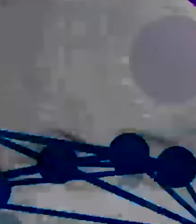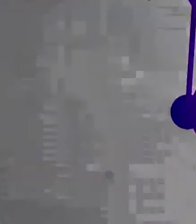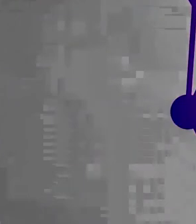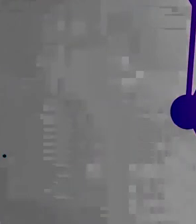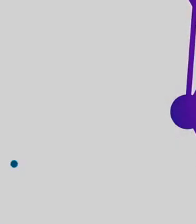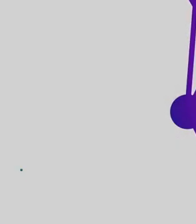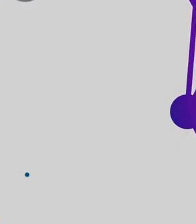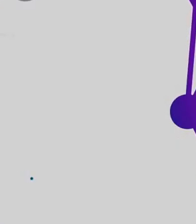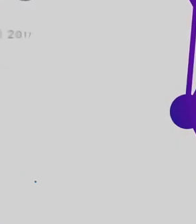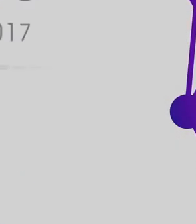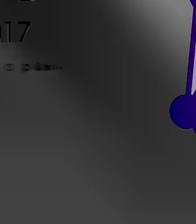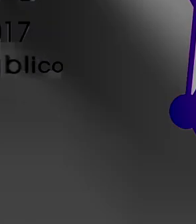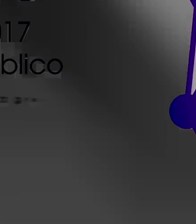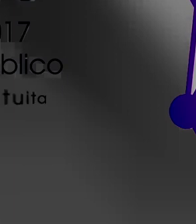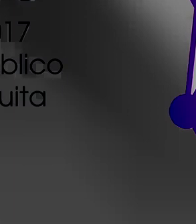¡Gracias!